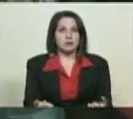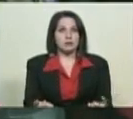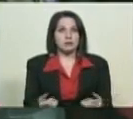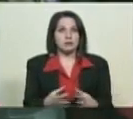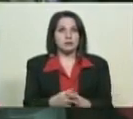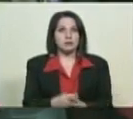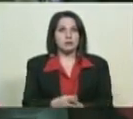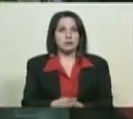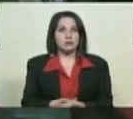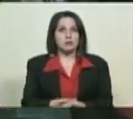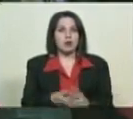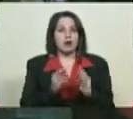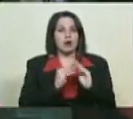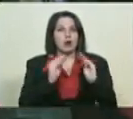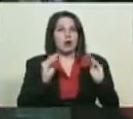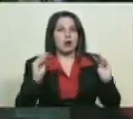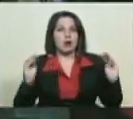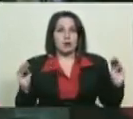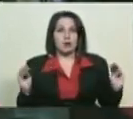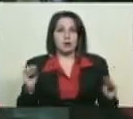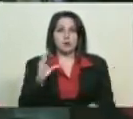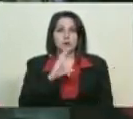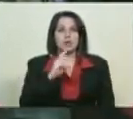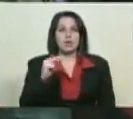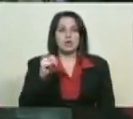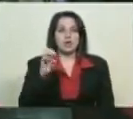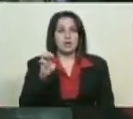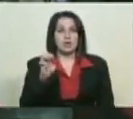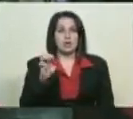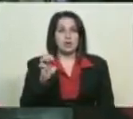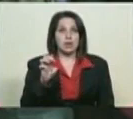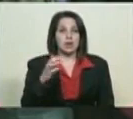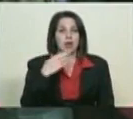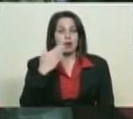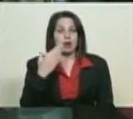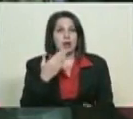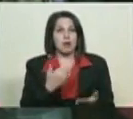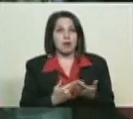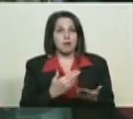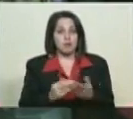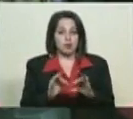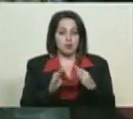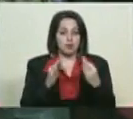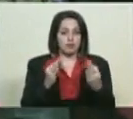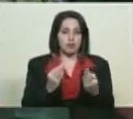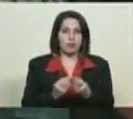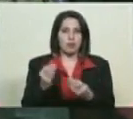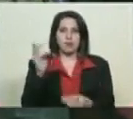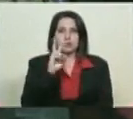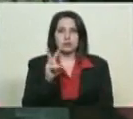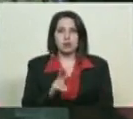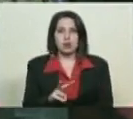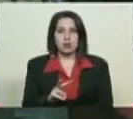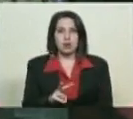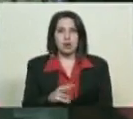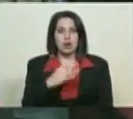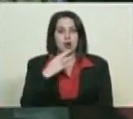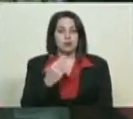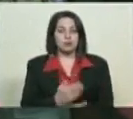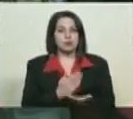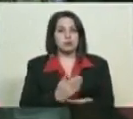los anuncios del Consejo Nacional Electoral. Le pido a la familia venezolana, como